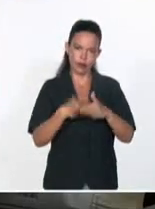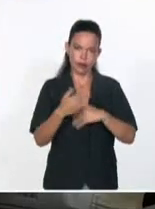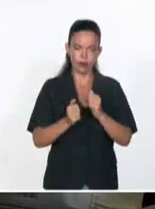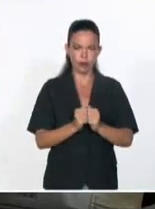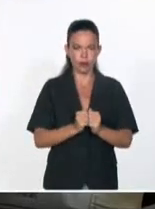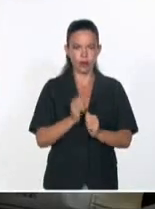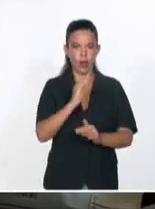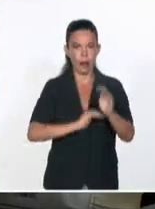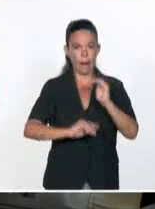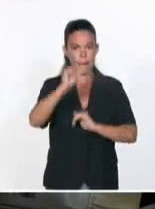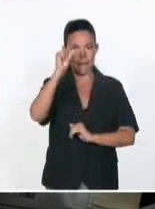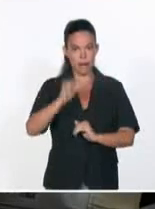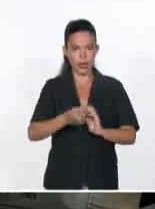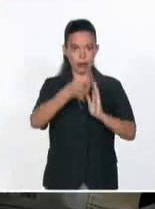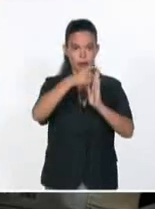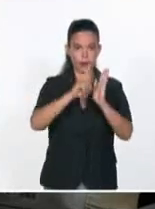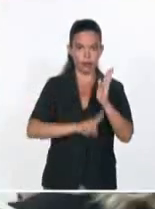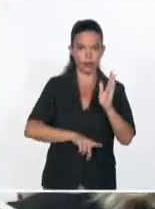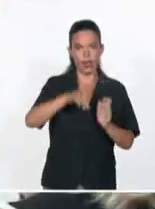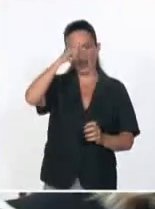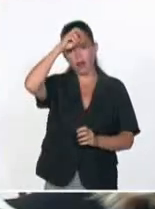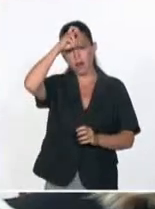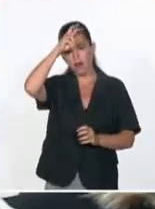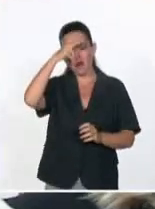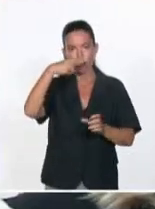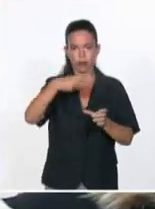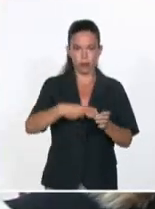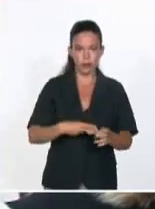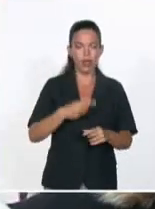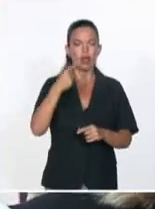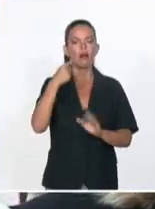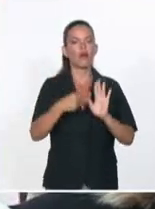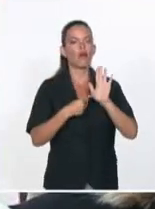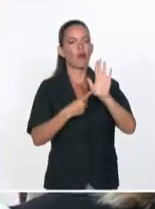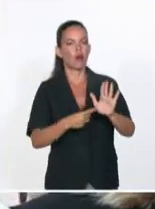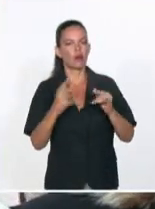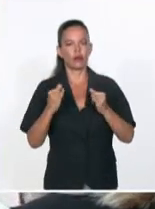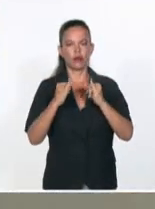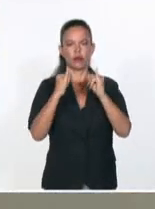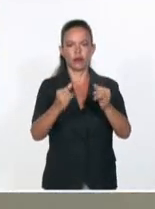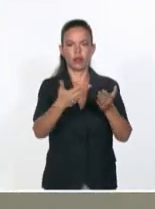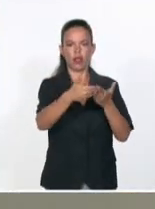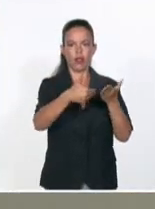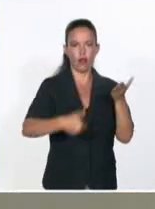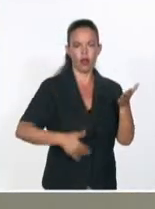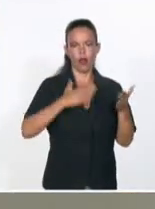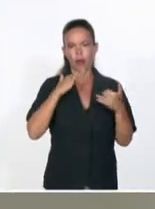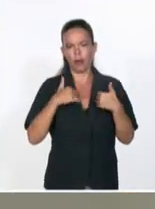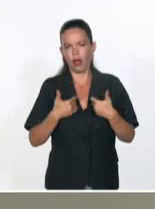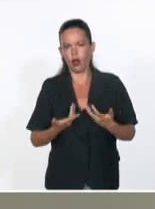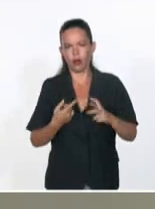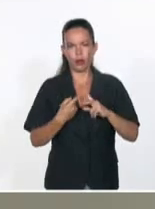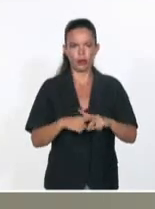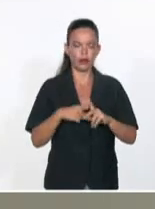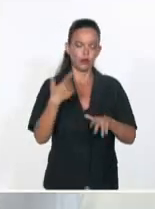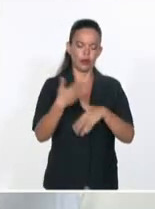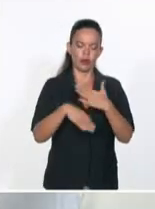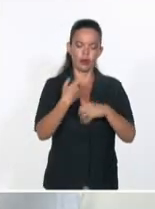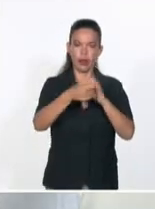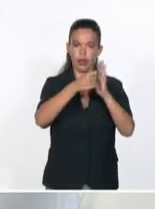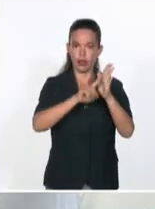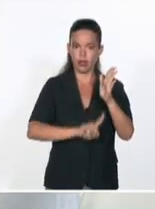se refirió a todo lo que se ha hecho y se hace para recuperar capacidades de generación de electricidad. Estrategia que ha permitido,